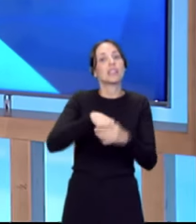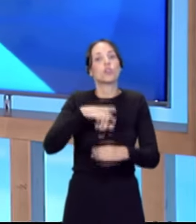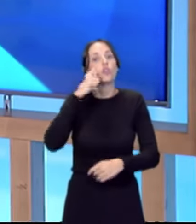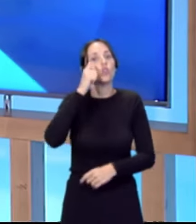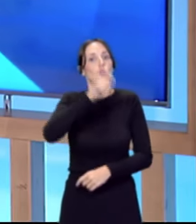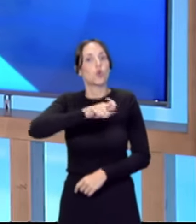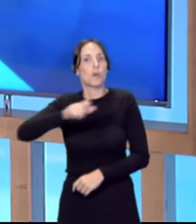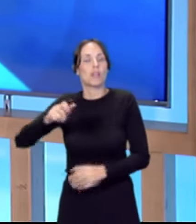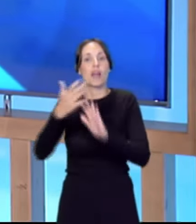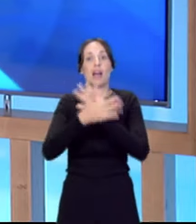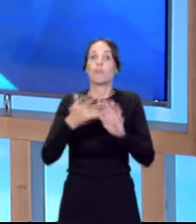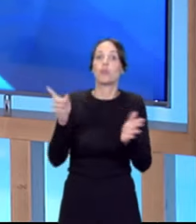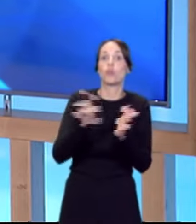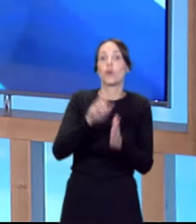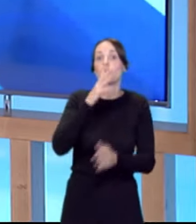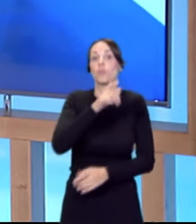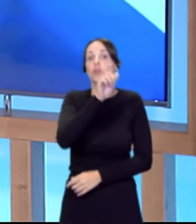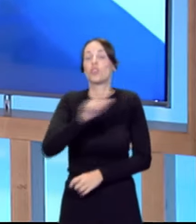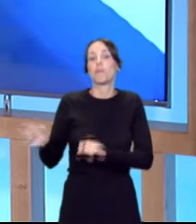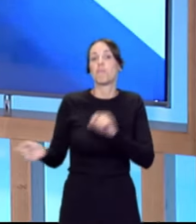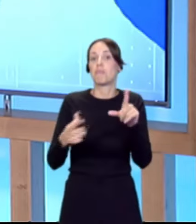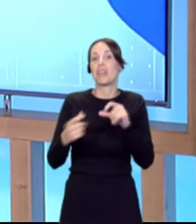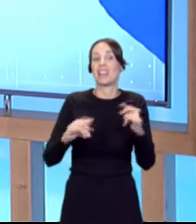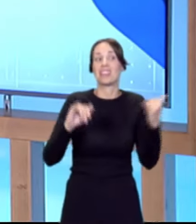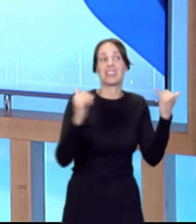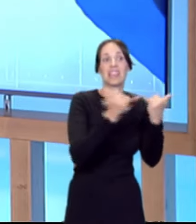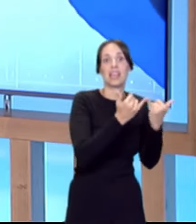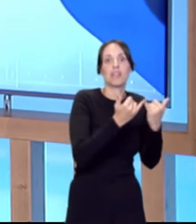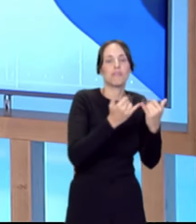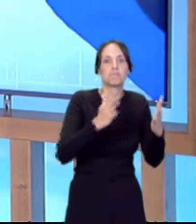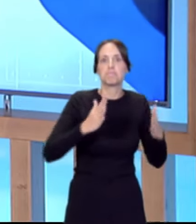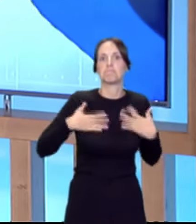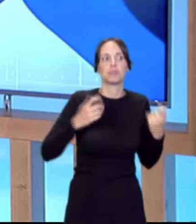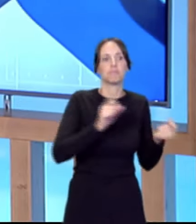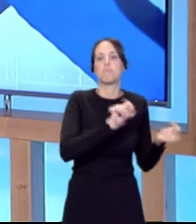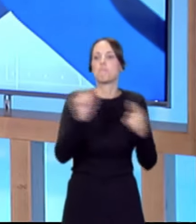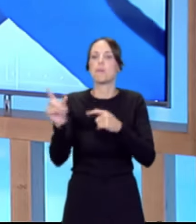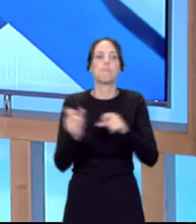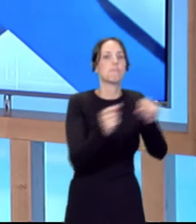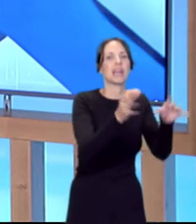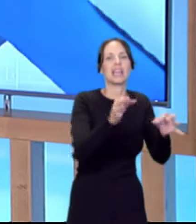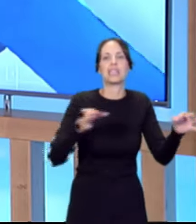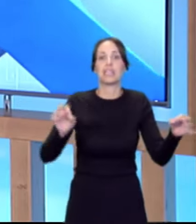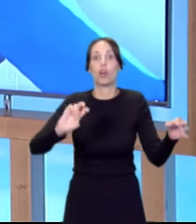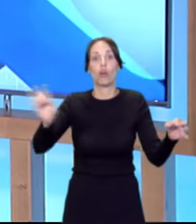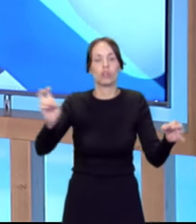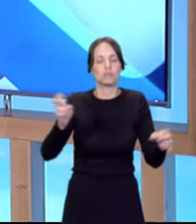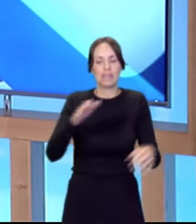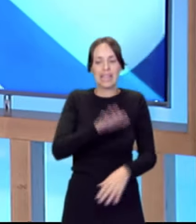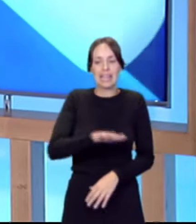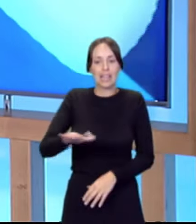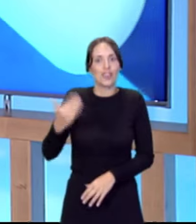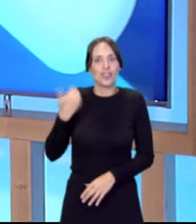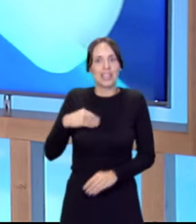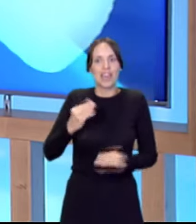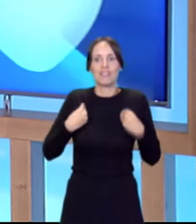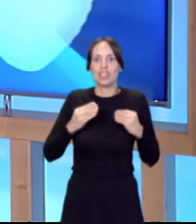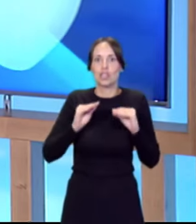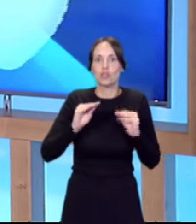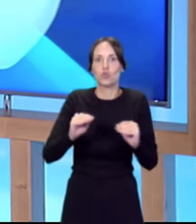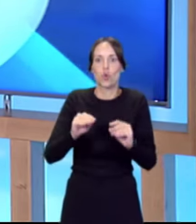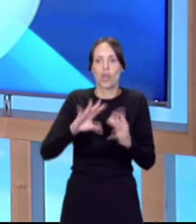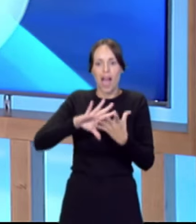sido trasladados de Tenerife hasta otras islas sin previo aviso. Son niños que ya habían rehecho su vida en sus nuevos colegios y sus